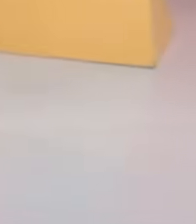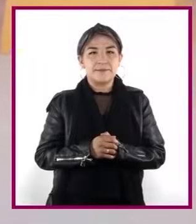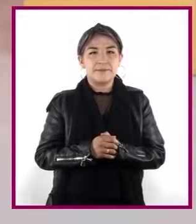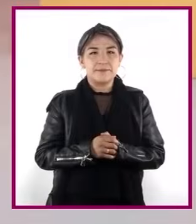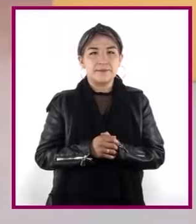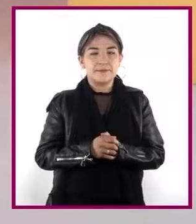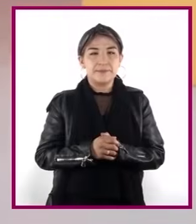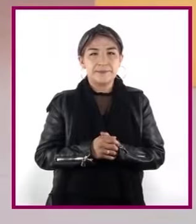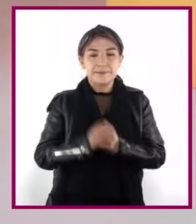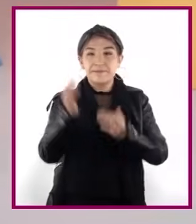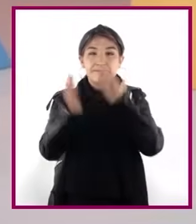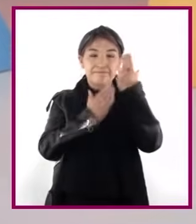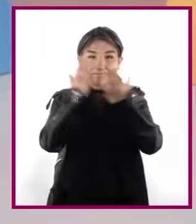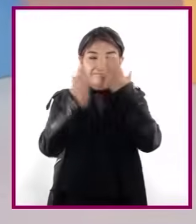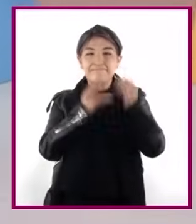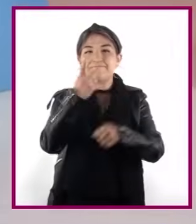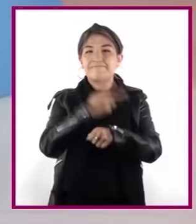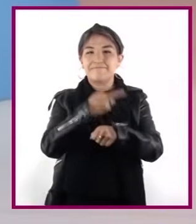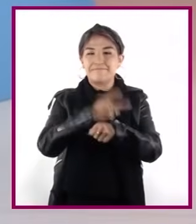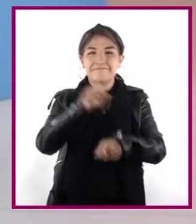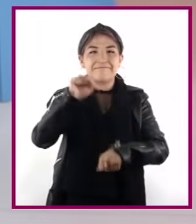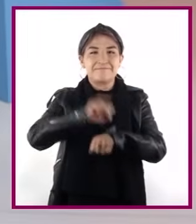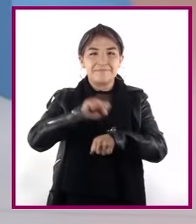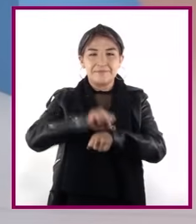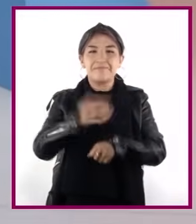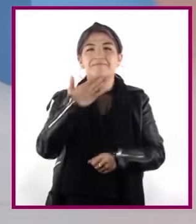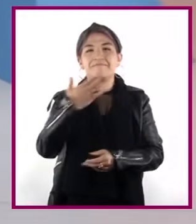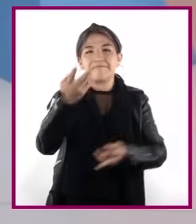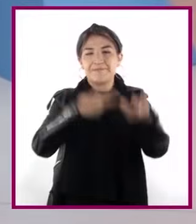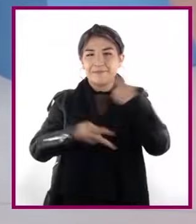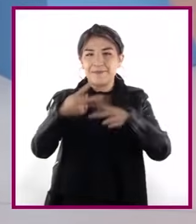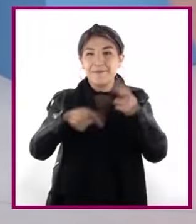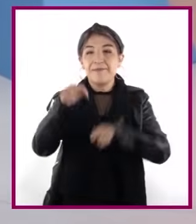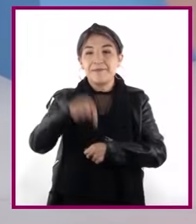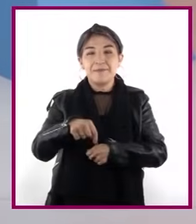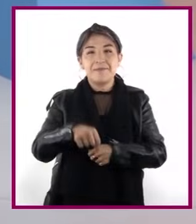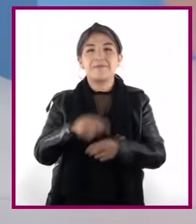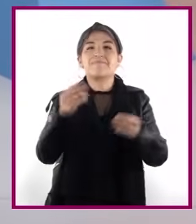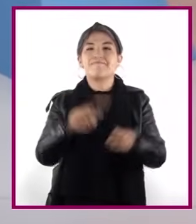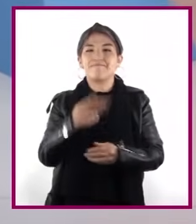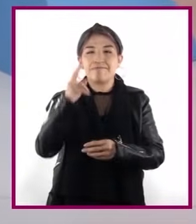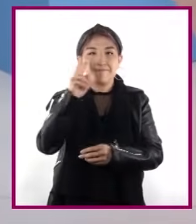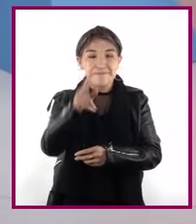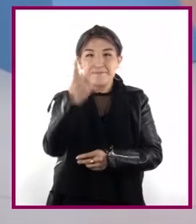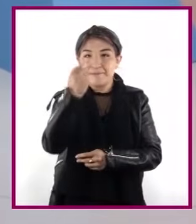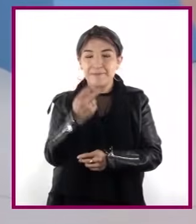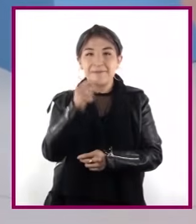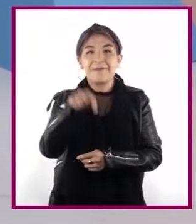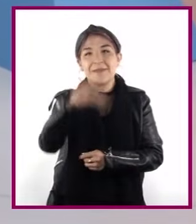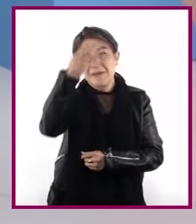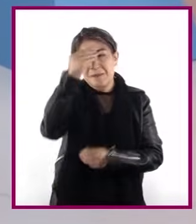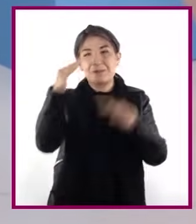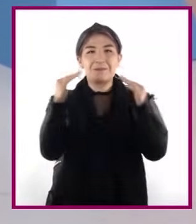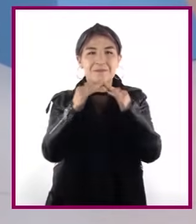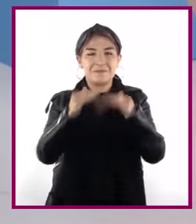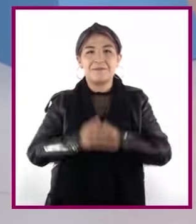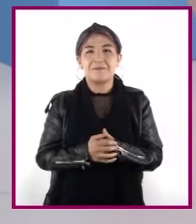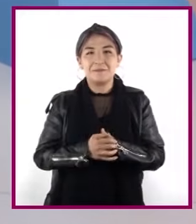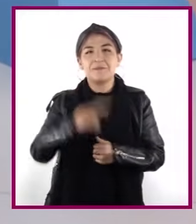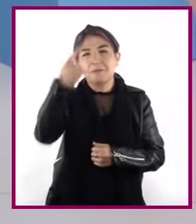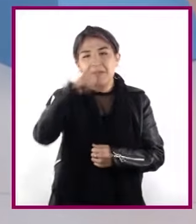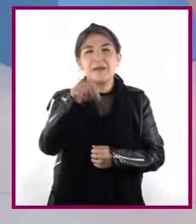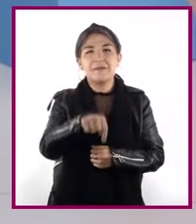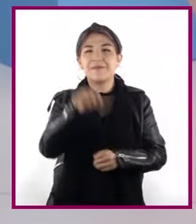Estudiantes de segundo grado de secundaria, sean bienvenidas y bienvenidos a una emisión más de la estrategia Aprende en Casa para